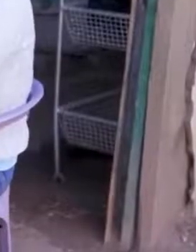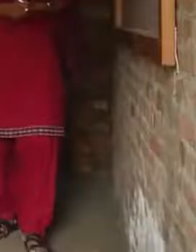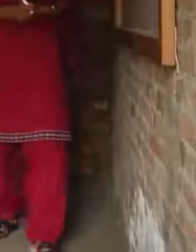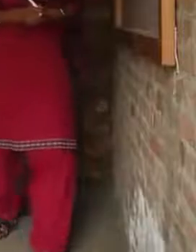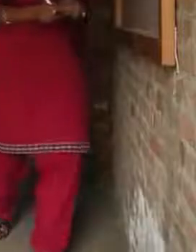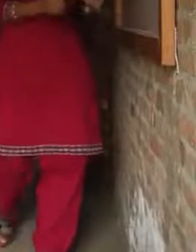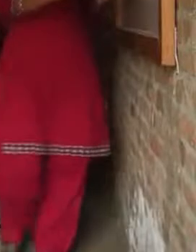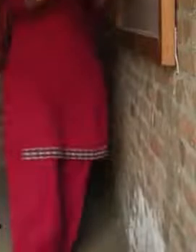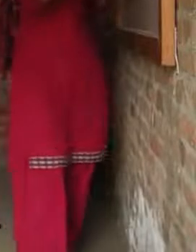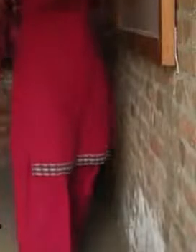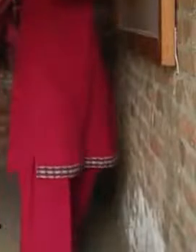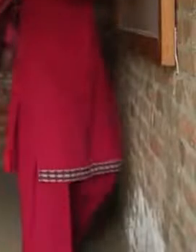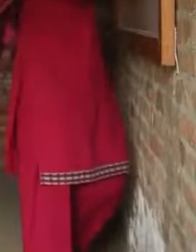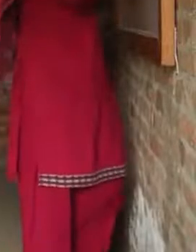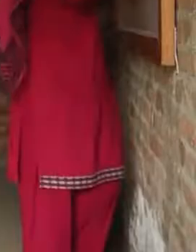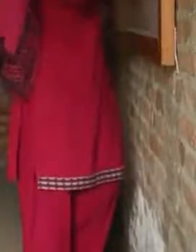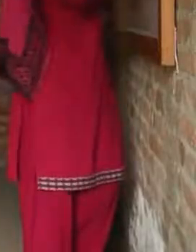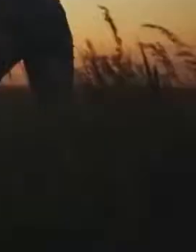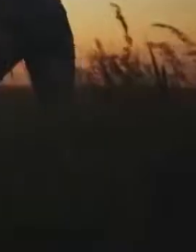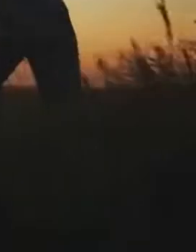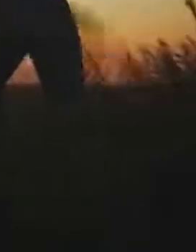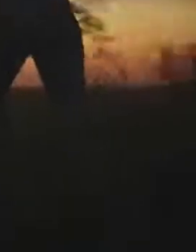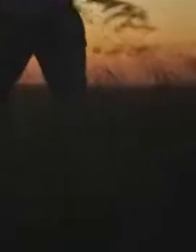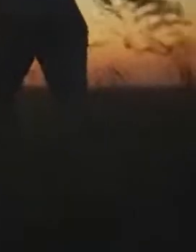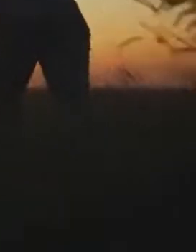nuestros futuros compartidos.